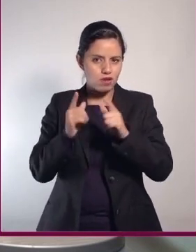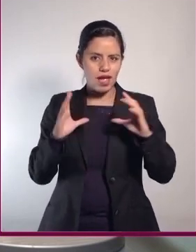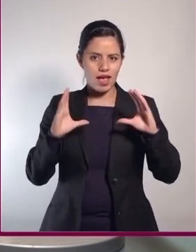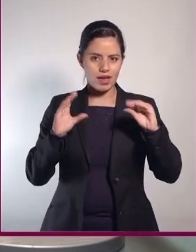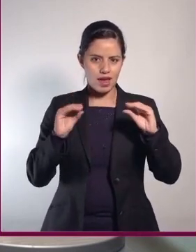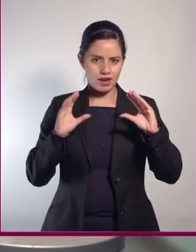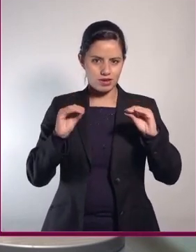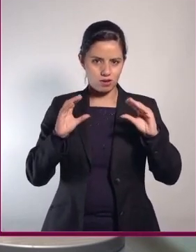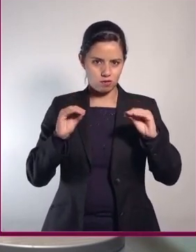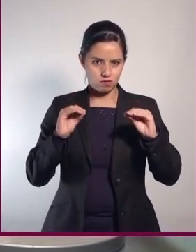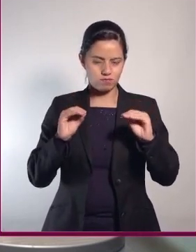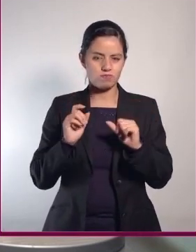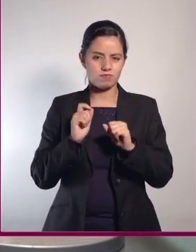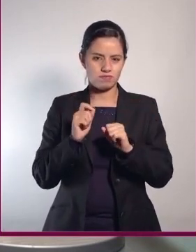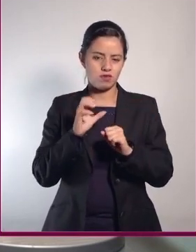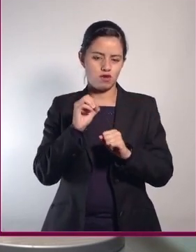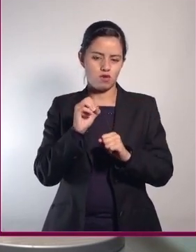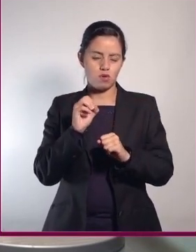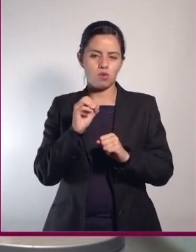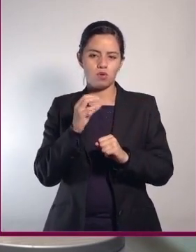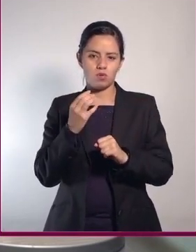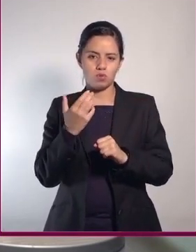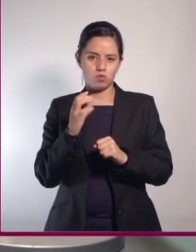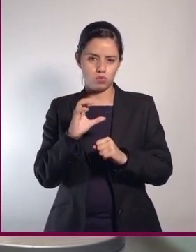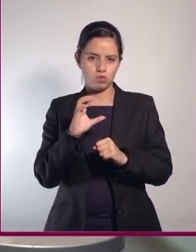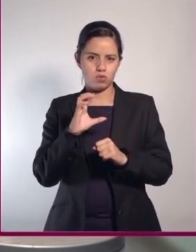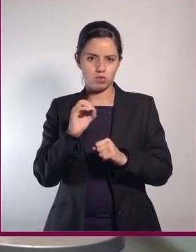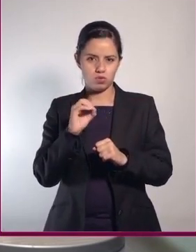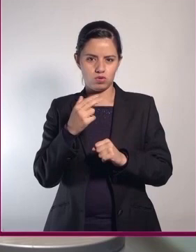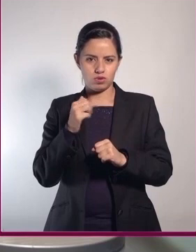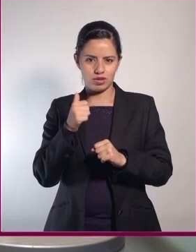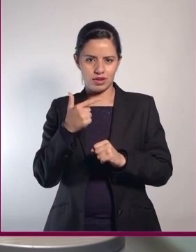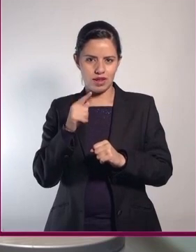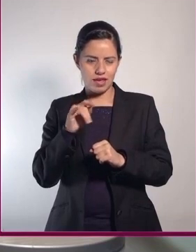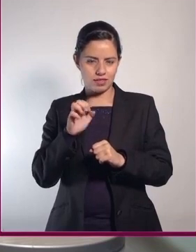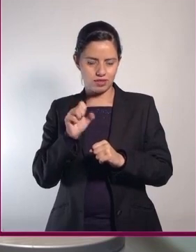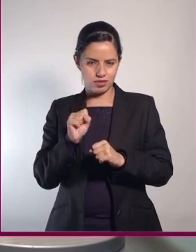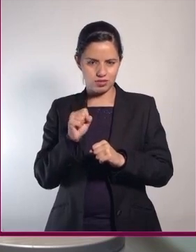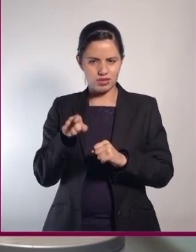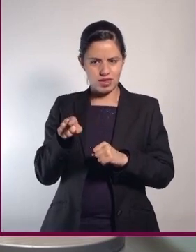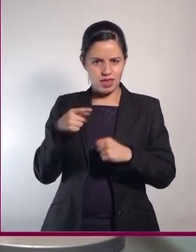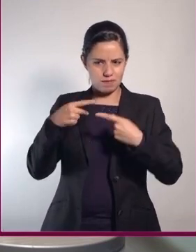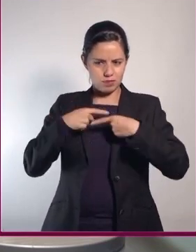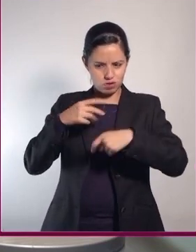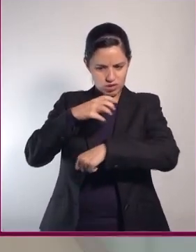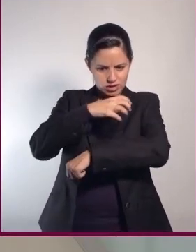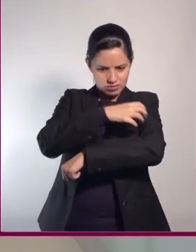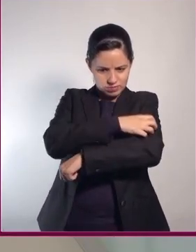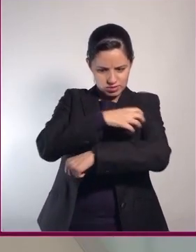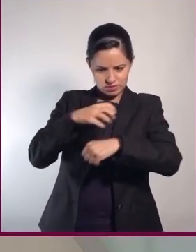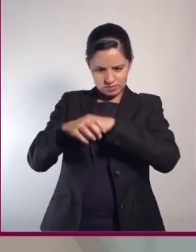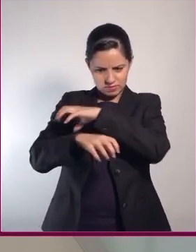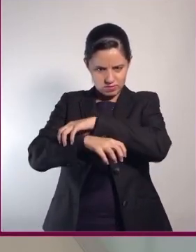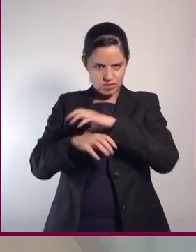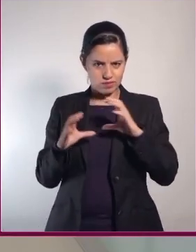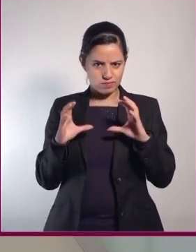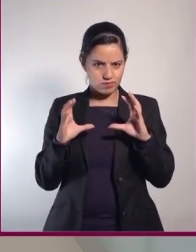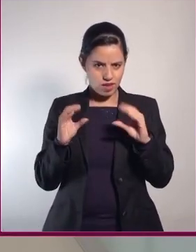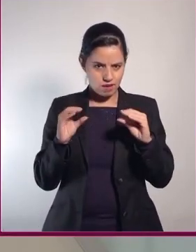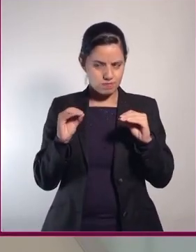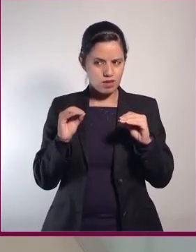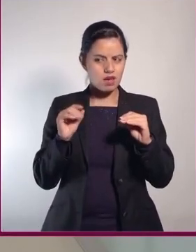a Hipócrates, a quien la forma de los tumores le recordaba al crustáceo. Tuvieron que